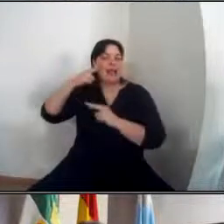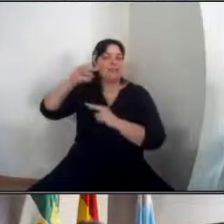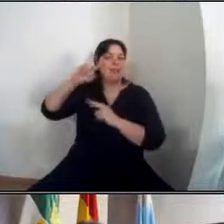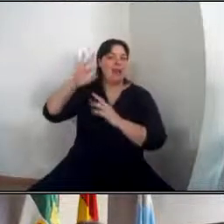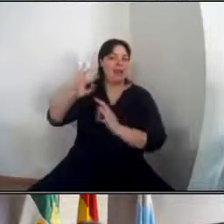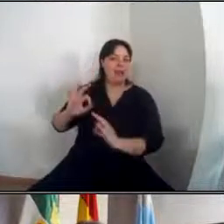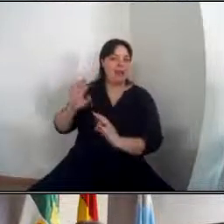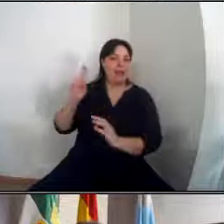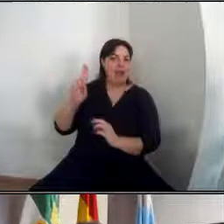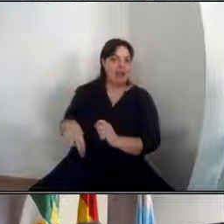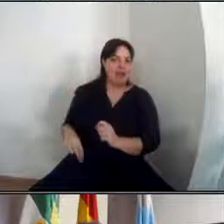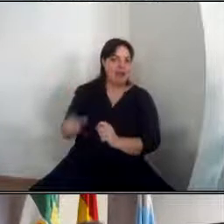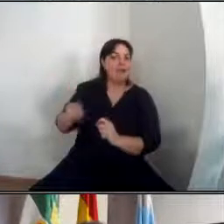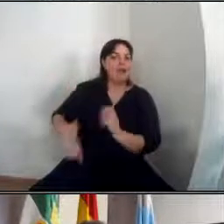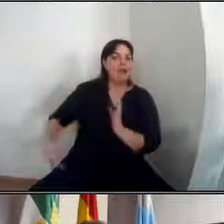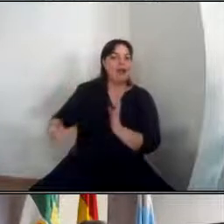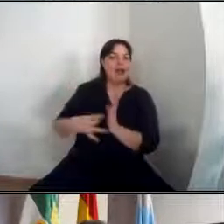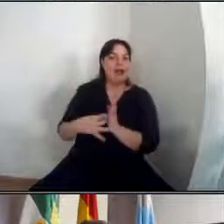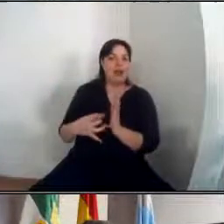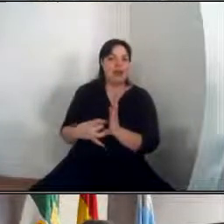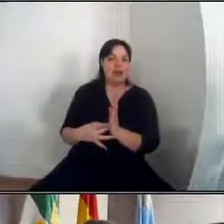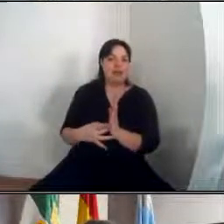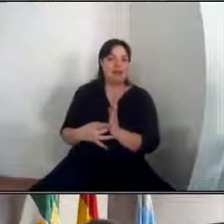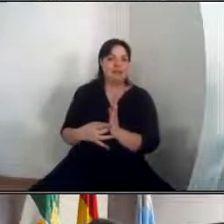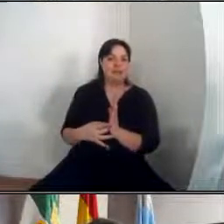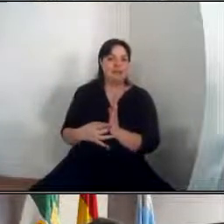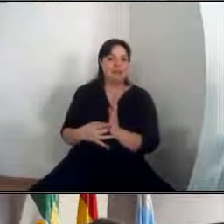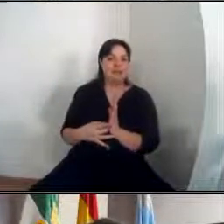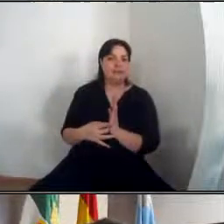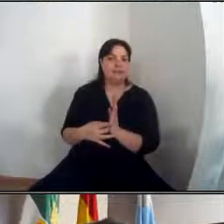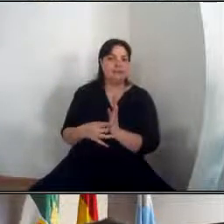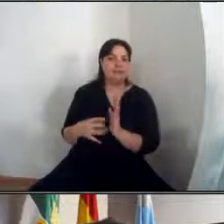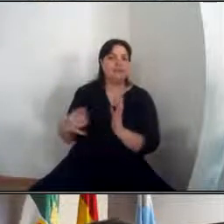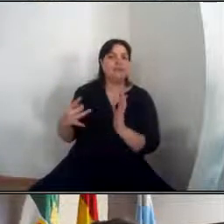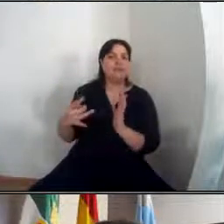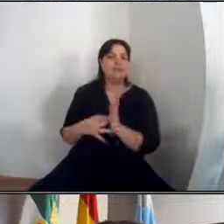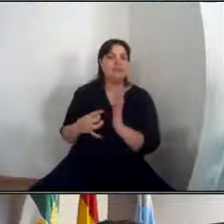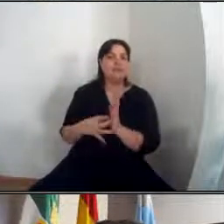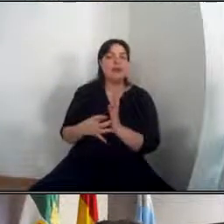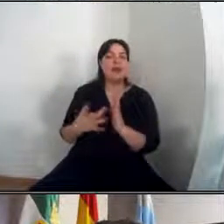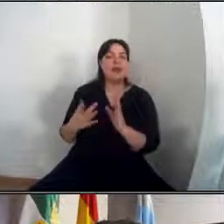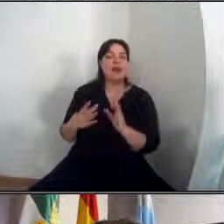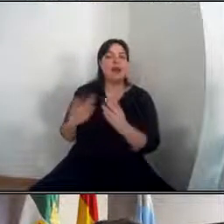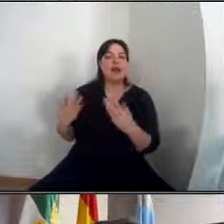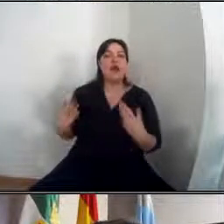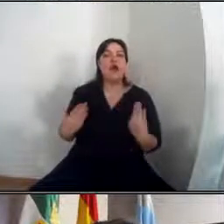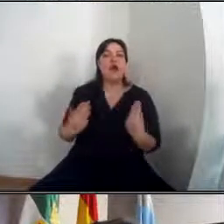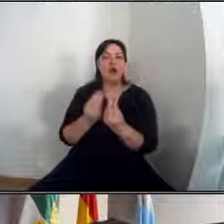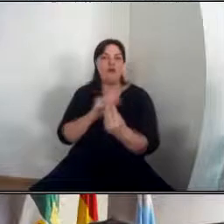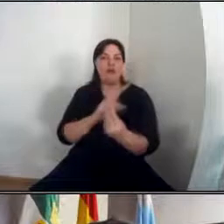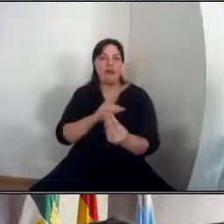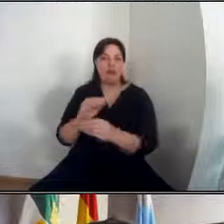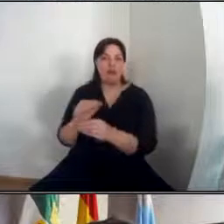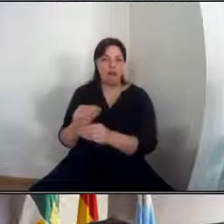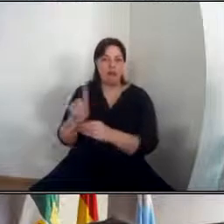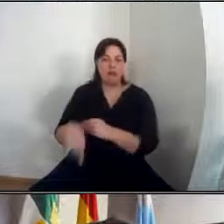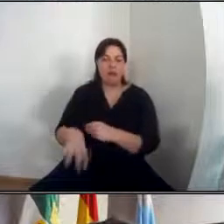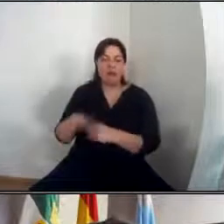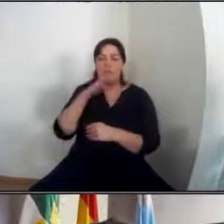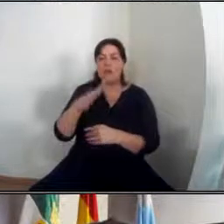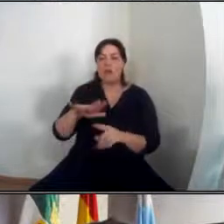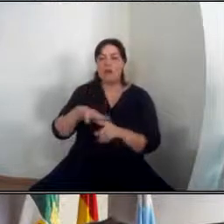somos garantías, garantía de cofinanciación, precisamente por nuestra